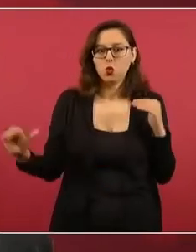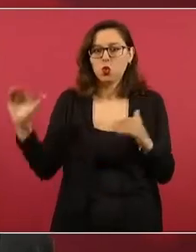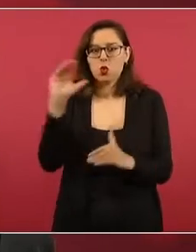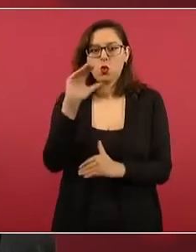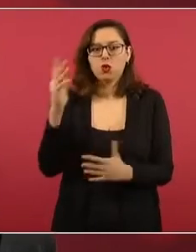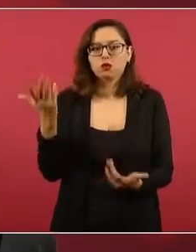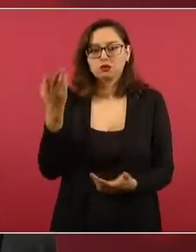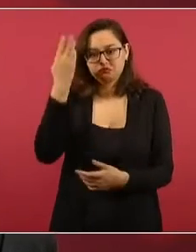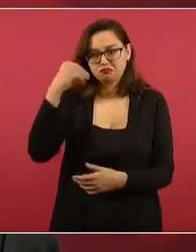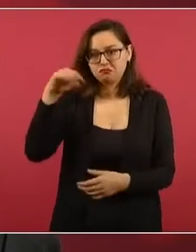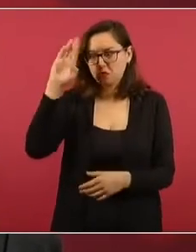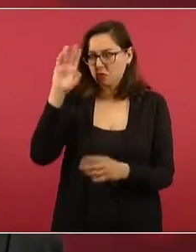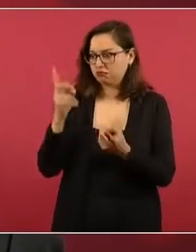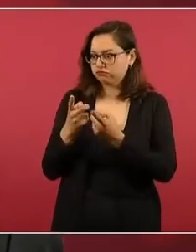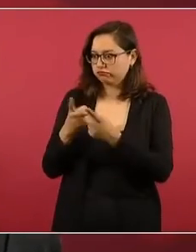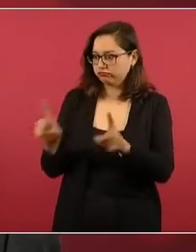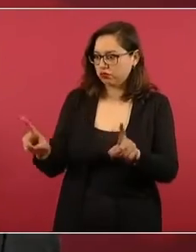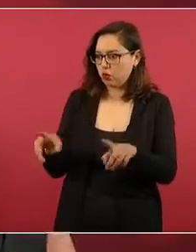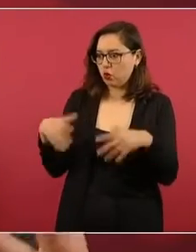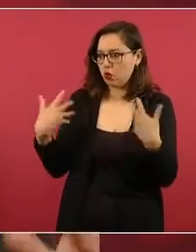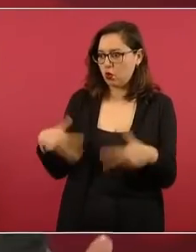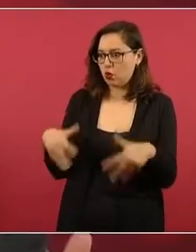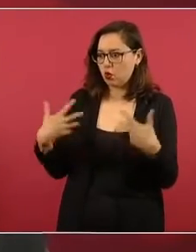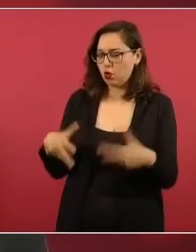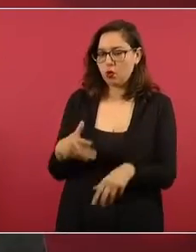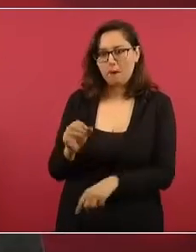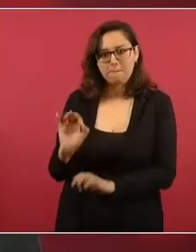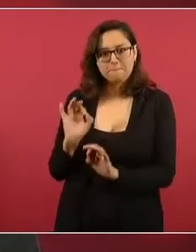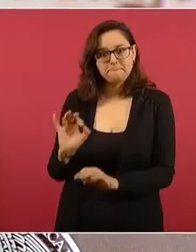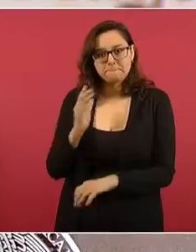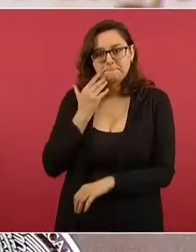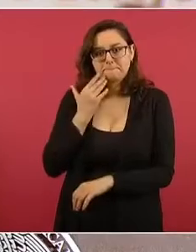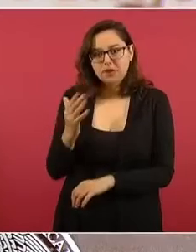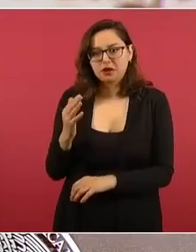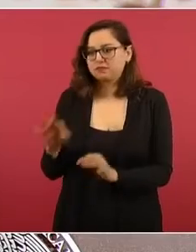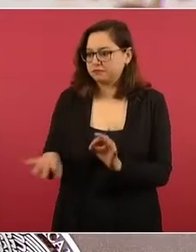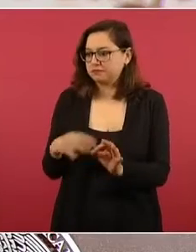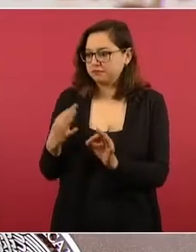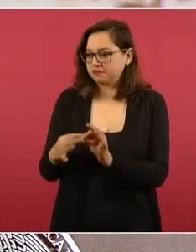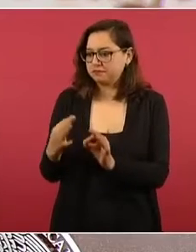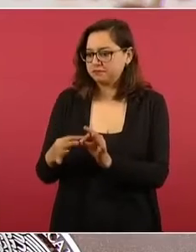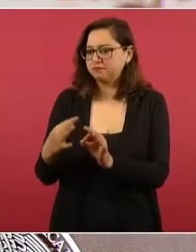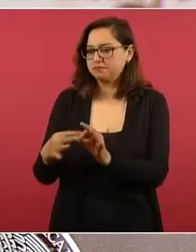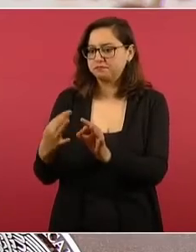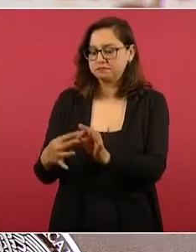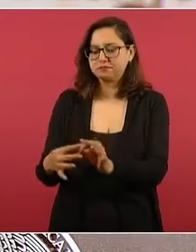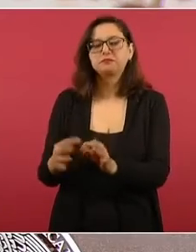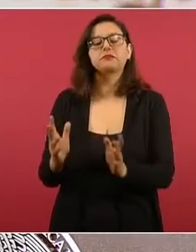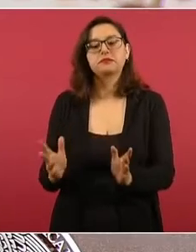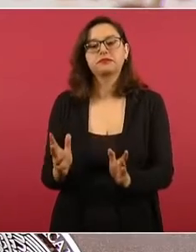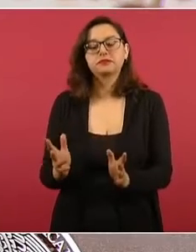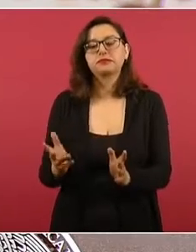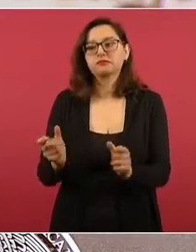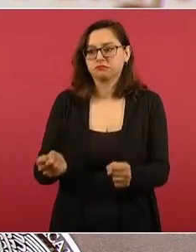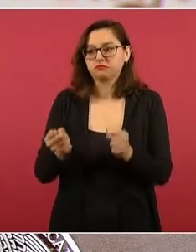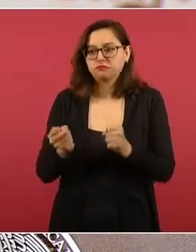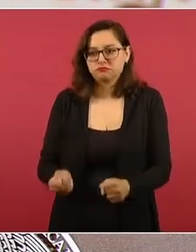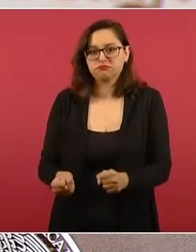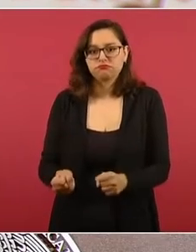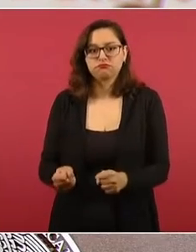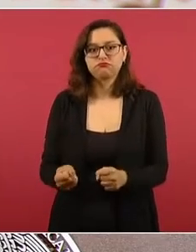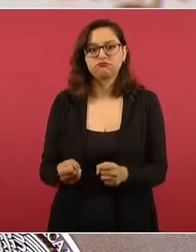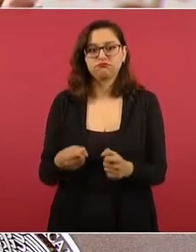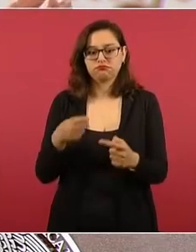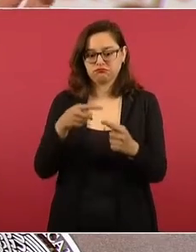que Cuba ha desarrollado y que ha permitido altas eficacias, pero sobre todo un margen de seguridad muy, muy